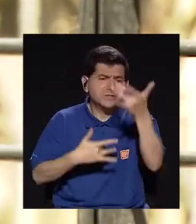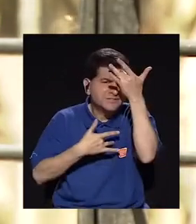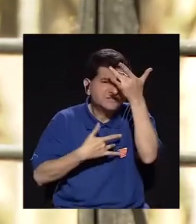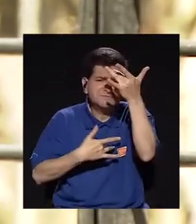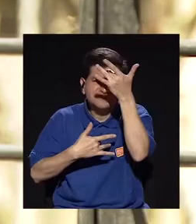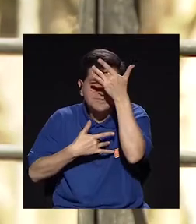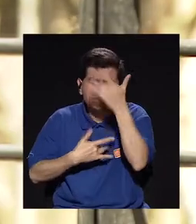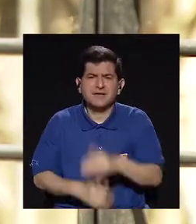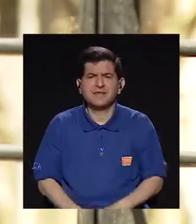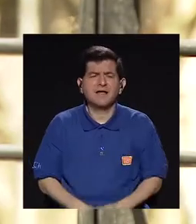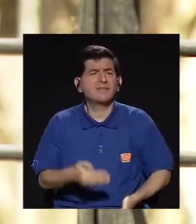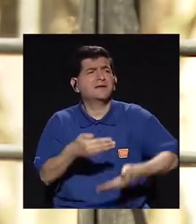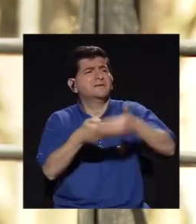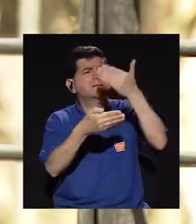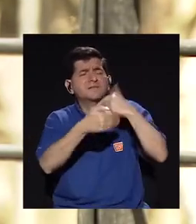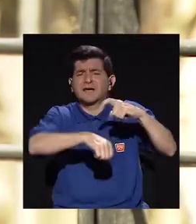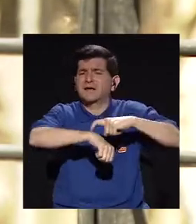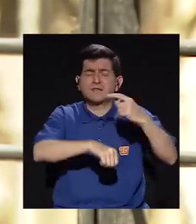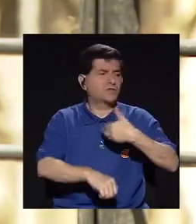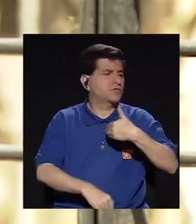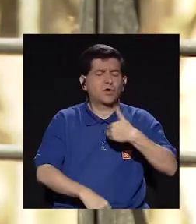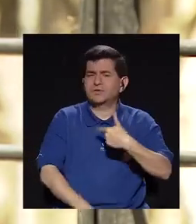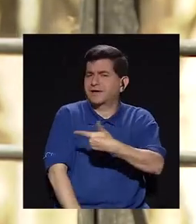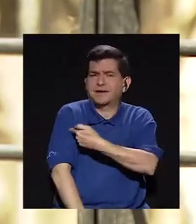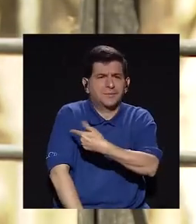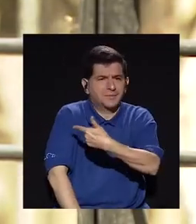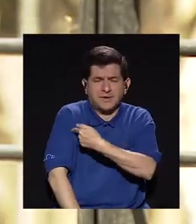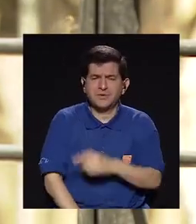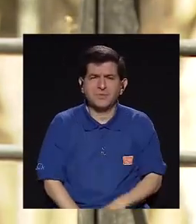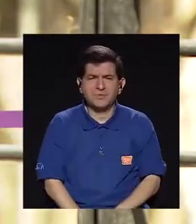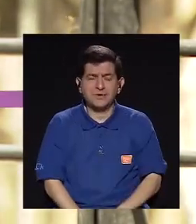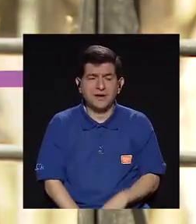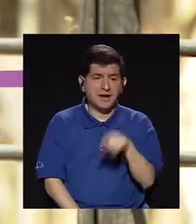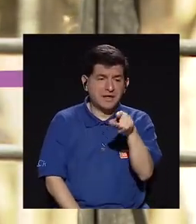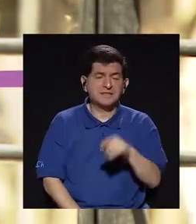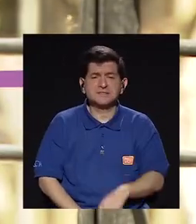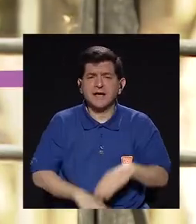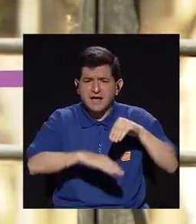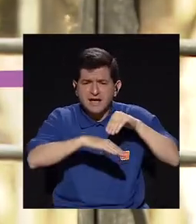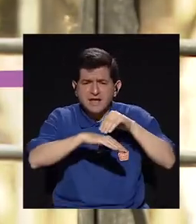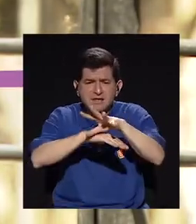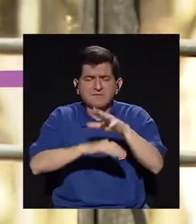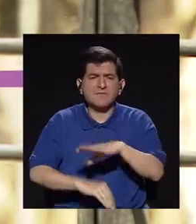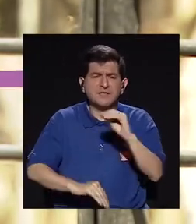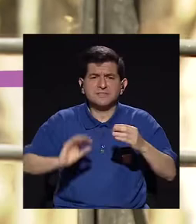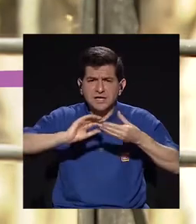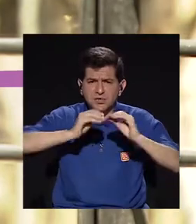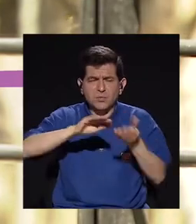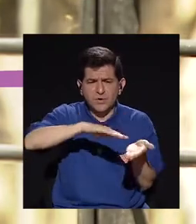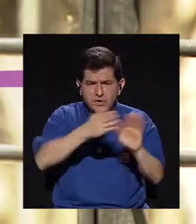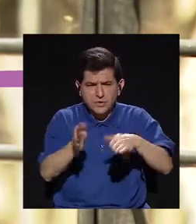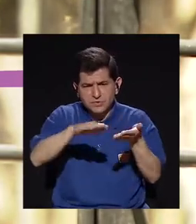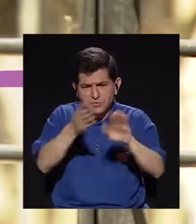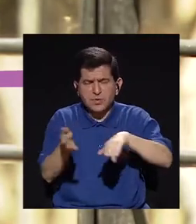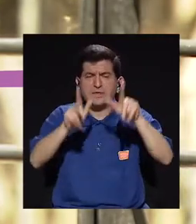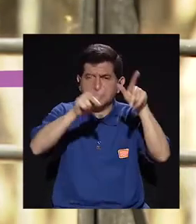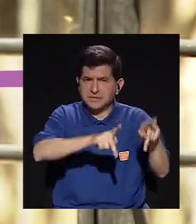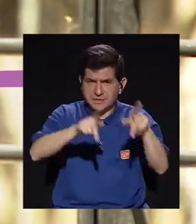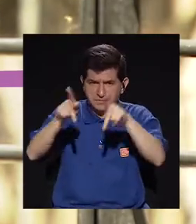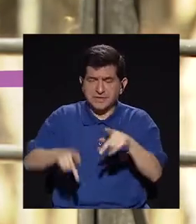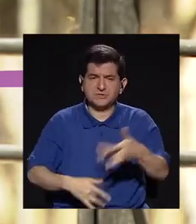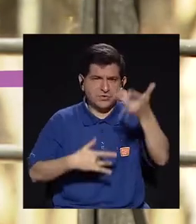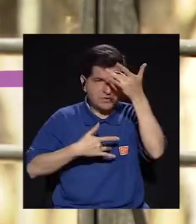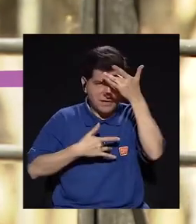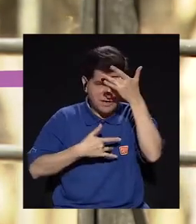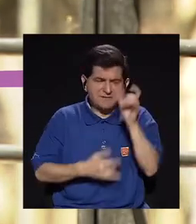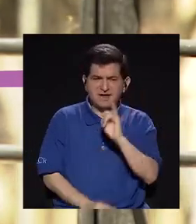estas enfermedades. Antiguamente no teníamos vacunas y la incidencia y la tasa de mortalidad, es decir, muchas personas se morían